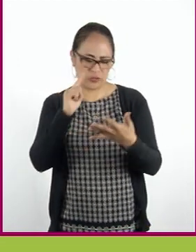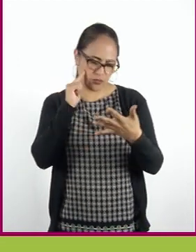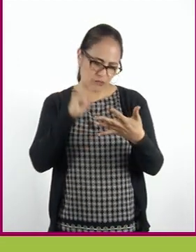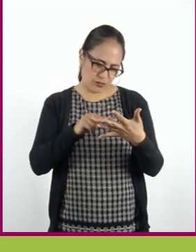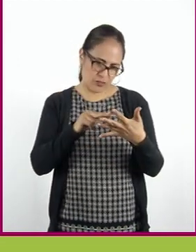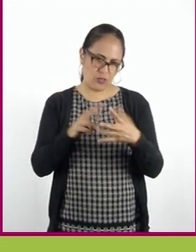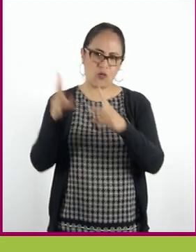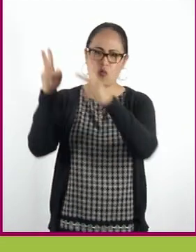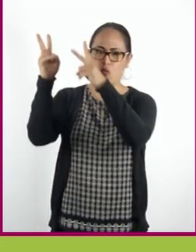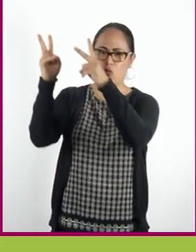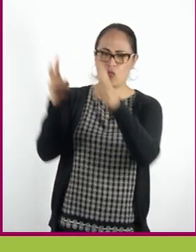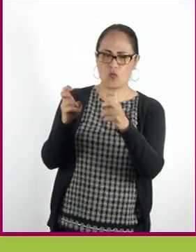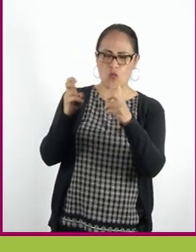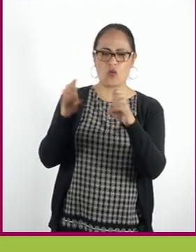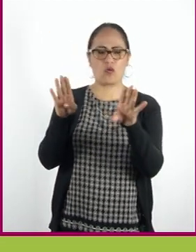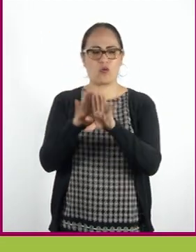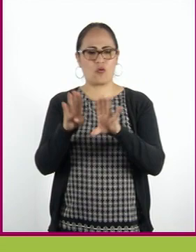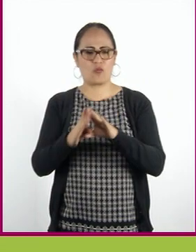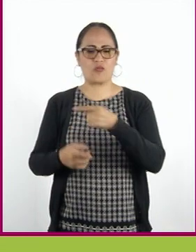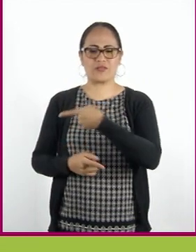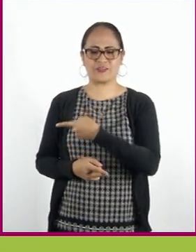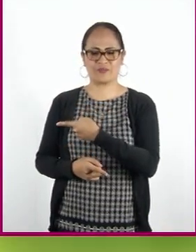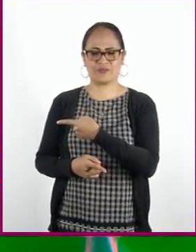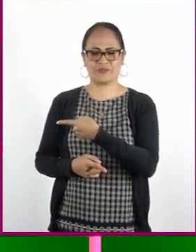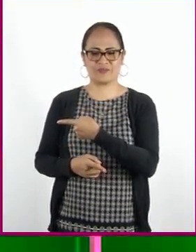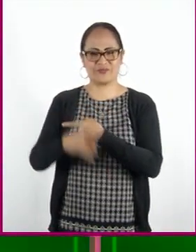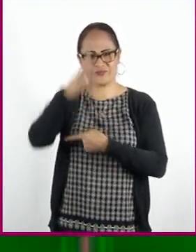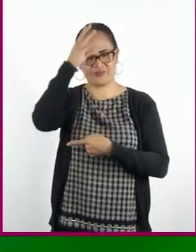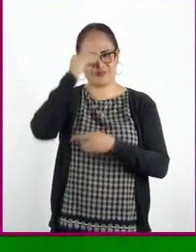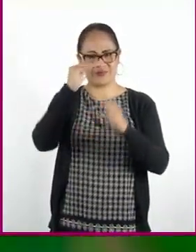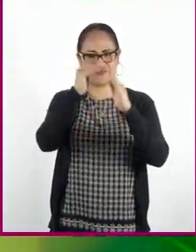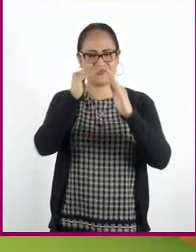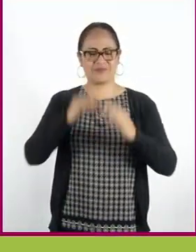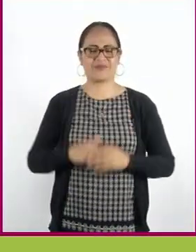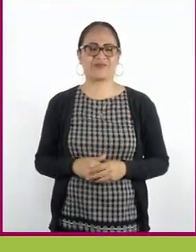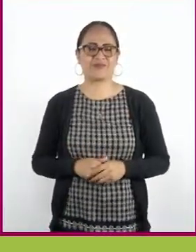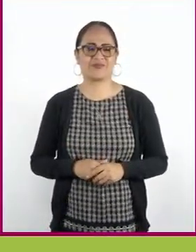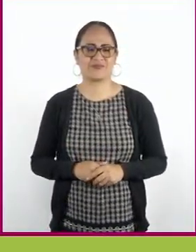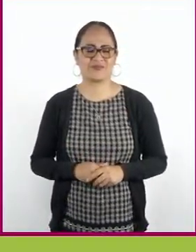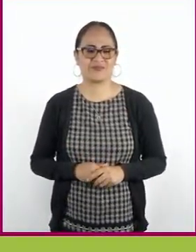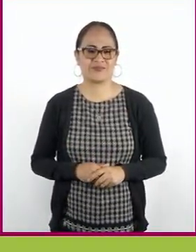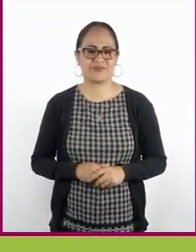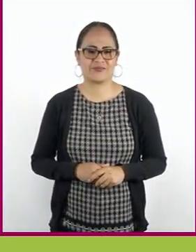descargar accediendo a la página de Aprende en Casa.